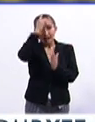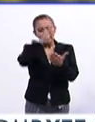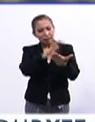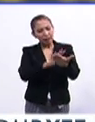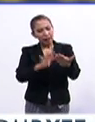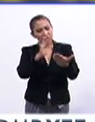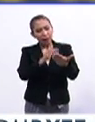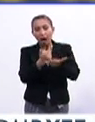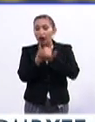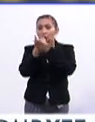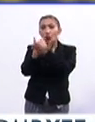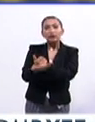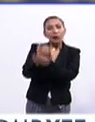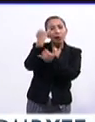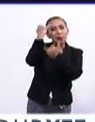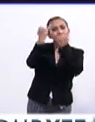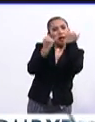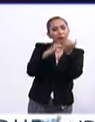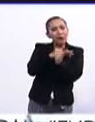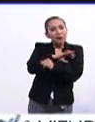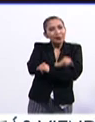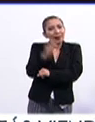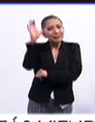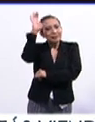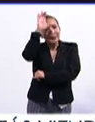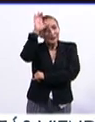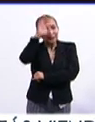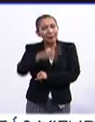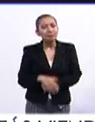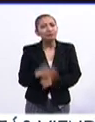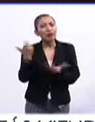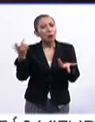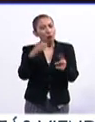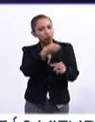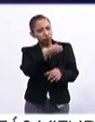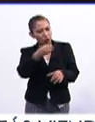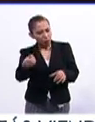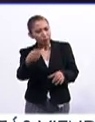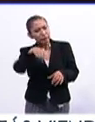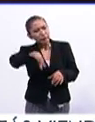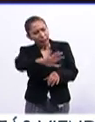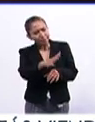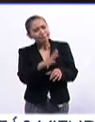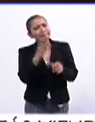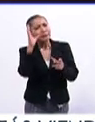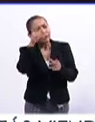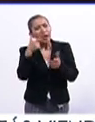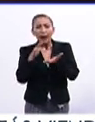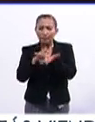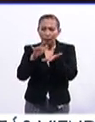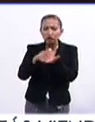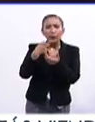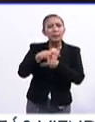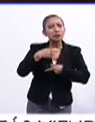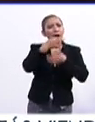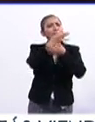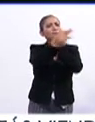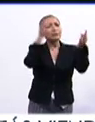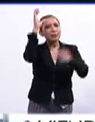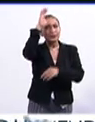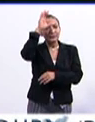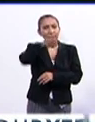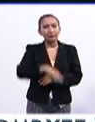leer que contribuye en la creación de vocaciones científicas disciplina que también requiere del apoyo de los divulgadores de la ciencia